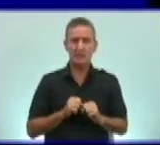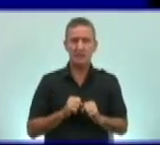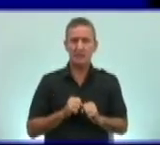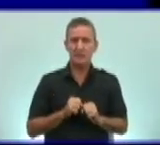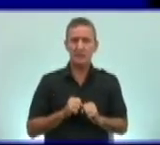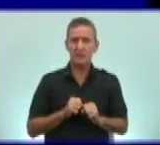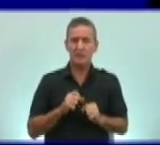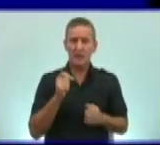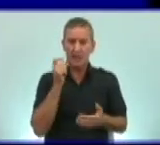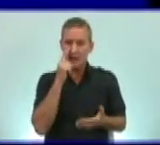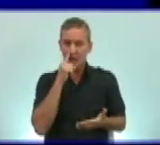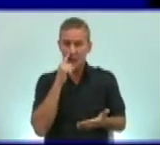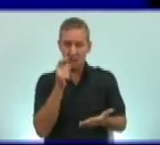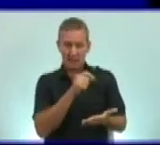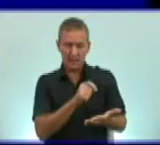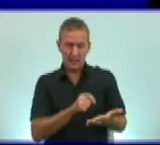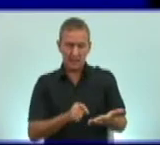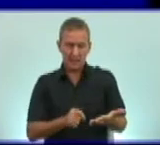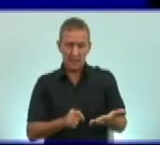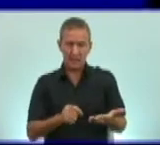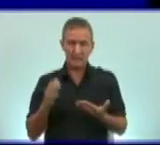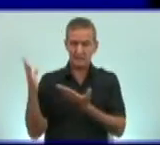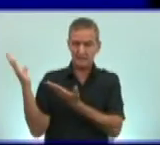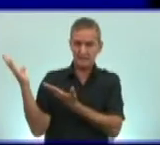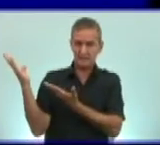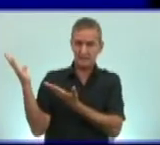la diapositiva.